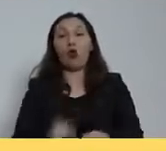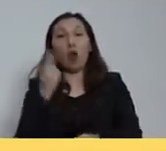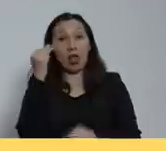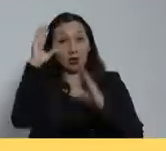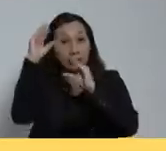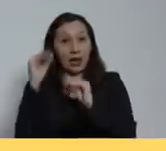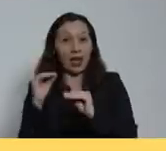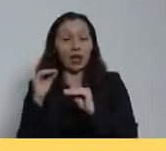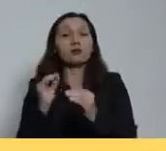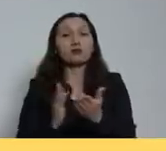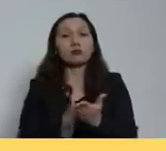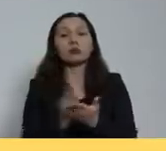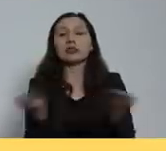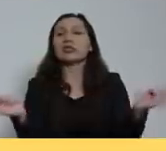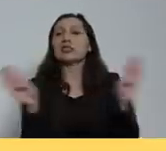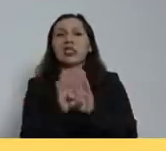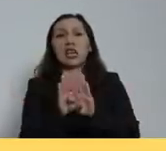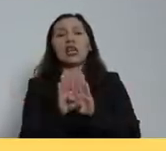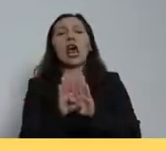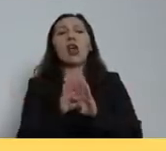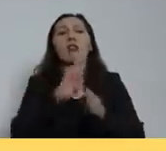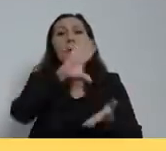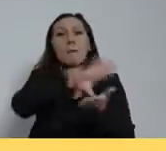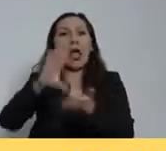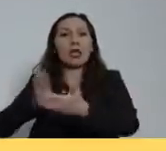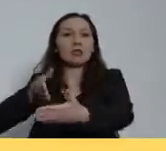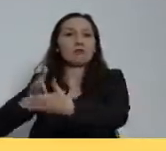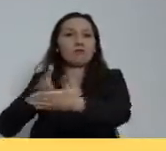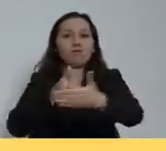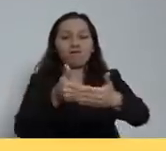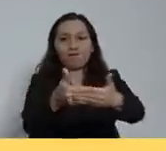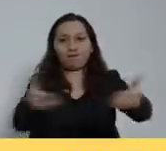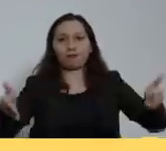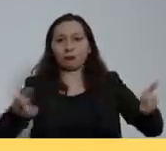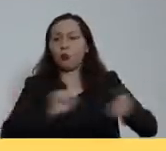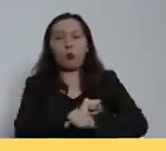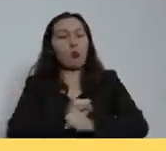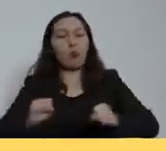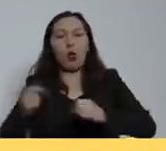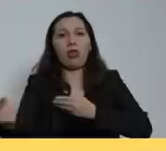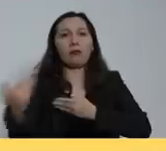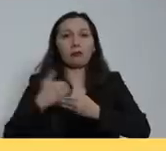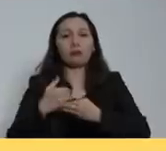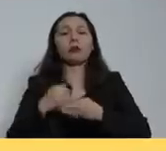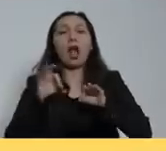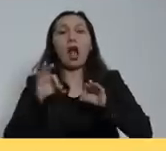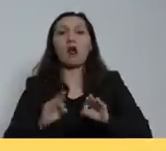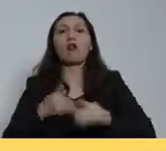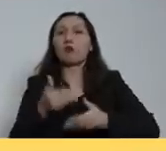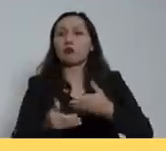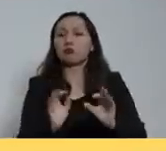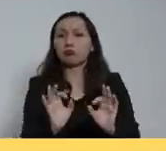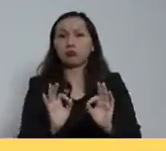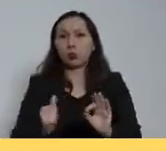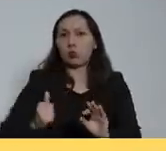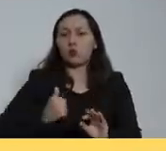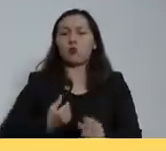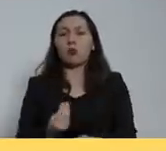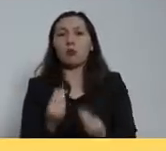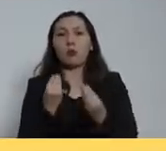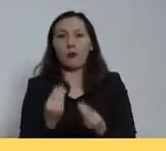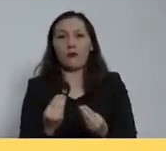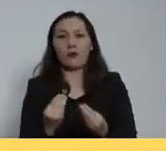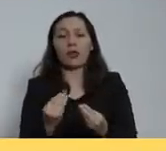se implementó el cierre de fronteras. La información que tenemos en este momento es que está funcionando